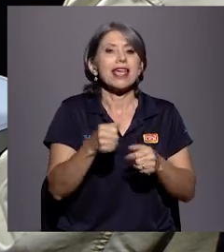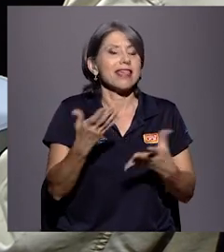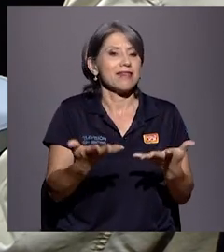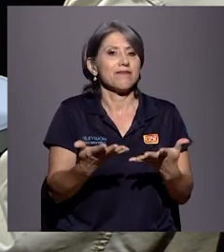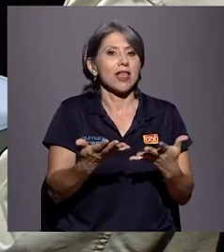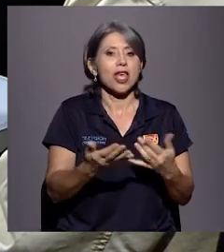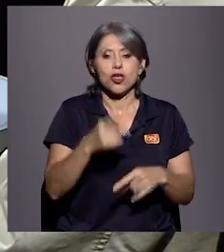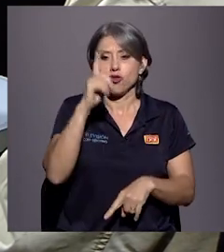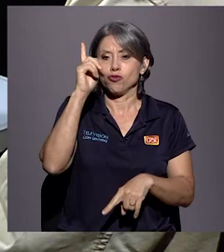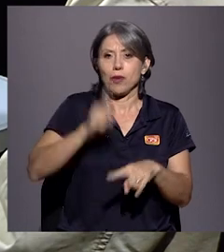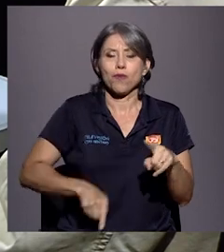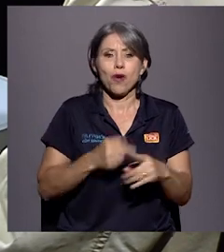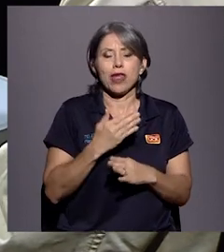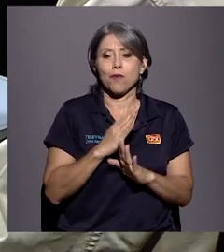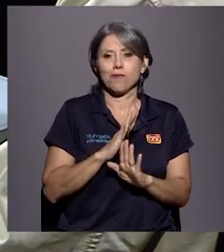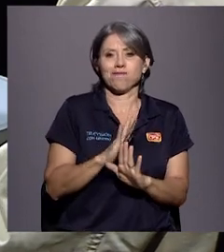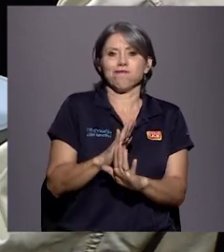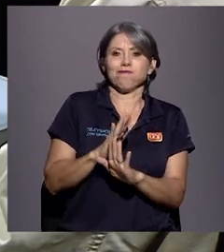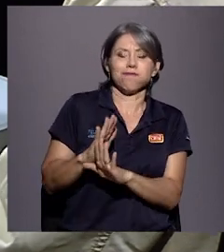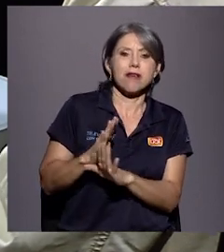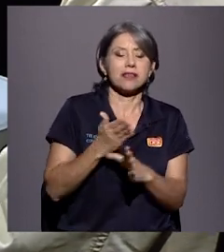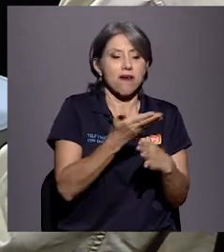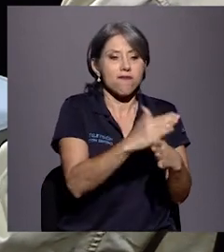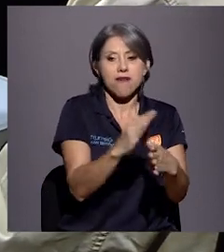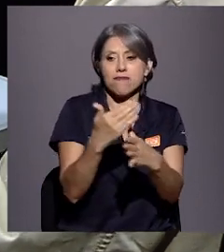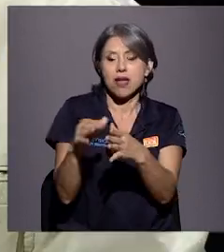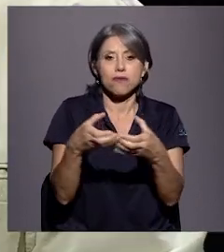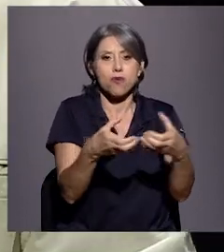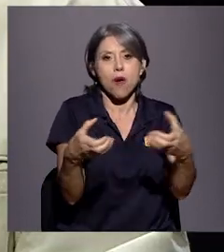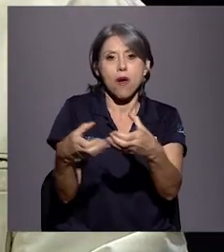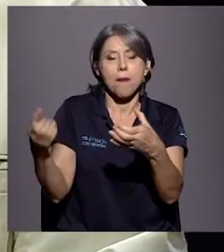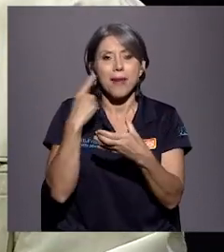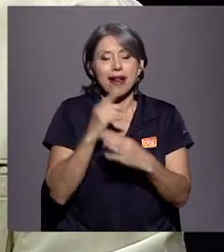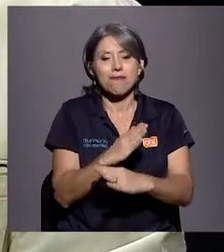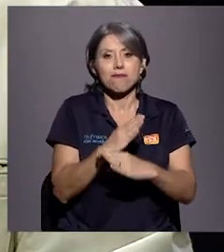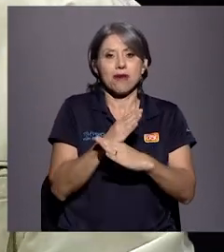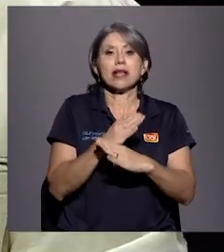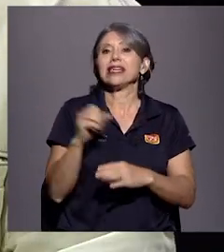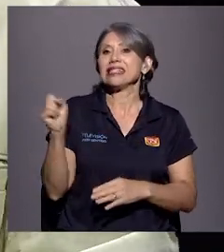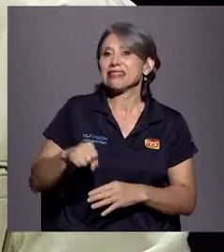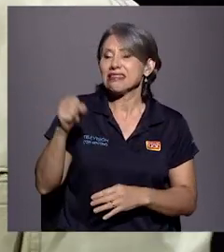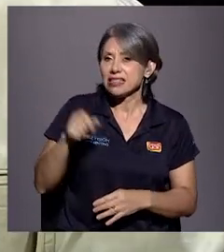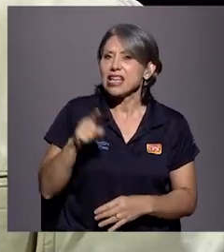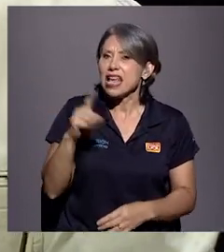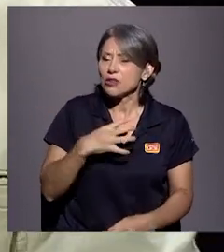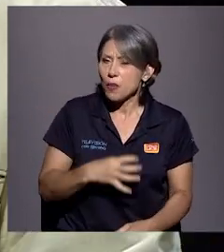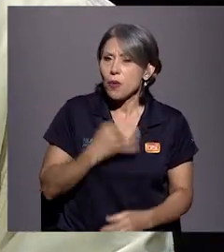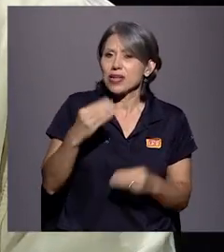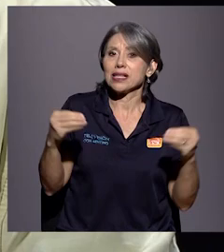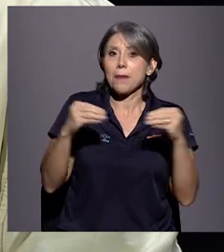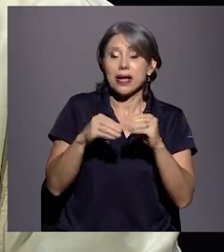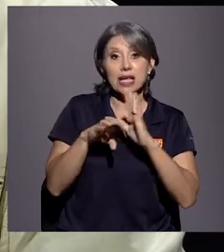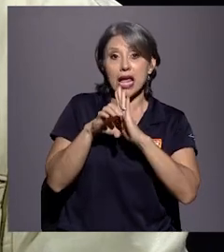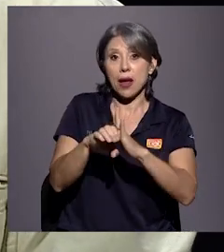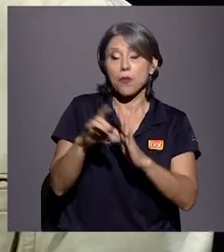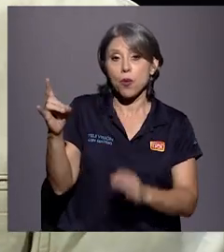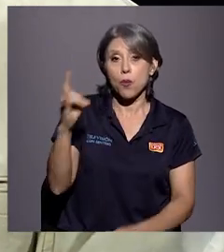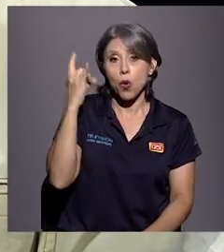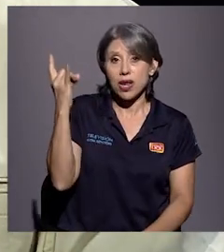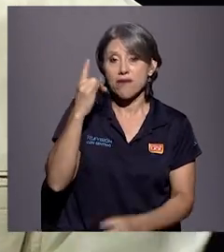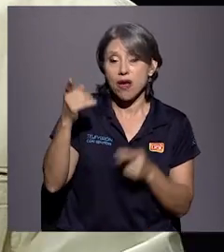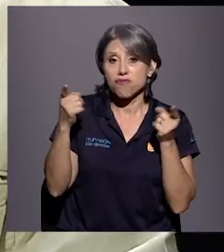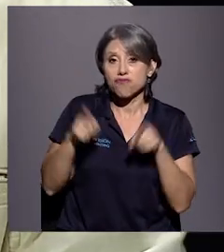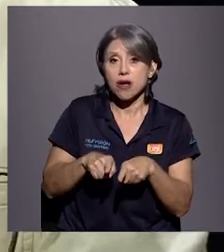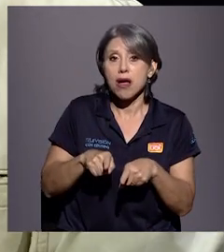fragmentada de la resistencia. Sí, es eso. Eso realmente es lo que me molesta más. Lo habíamos visto ahora, por ejemplo, en Bolivia también, en